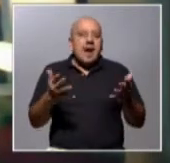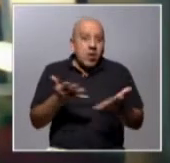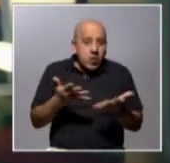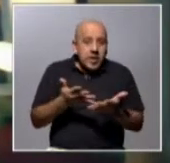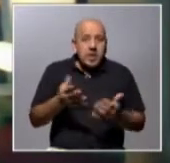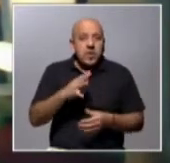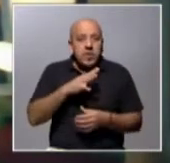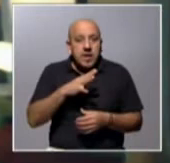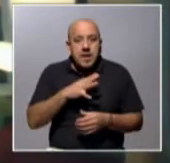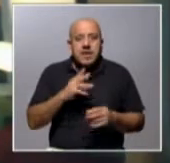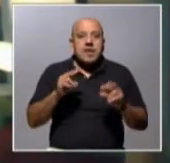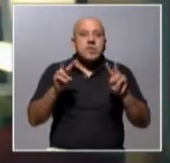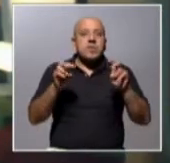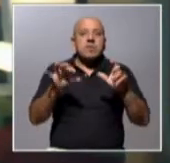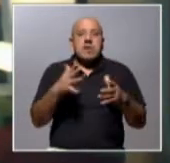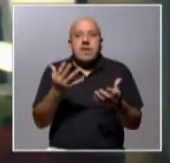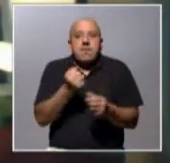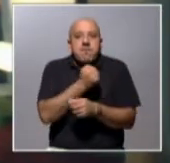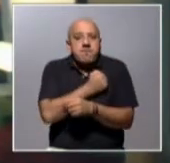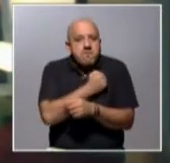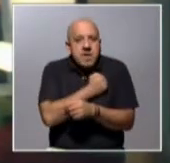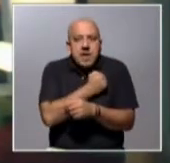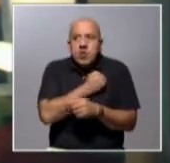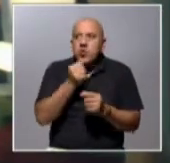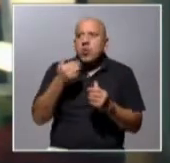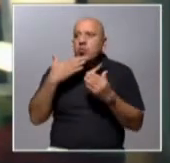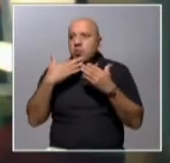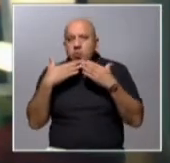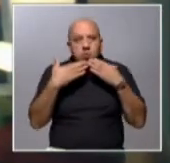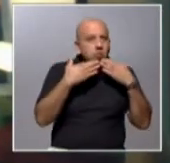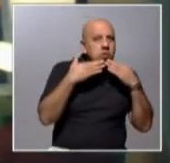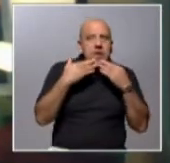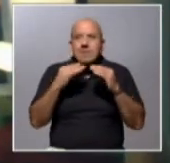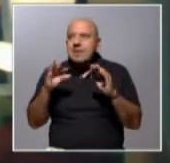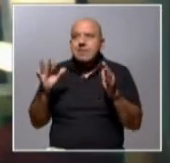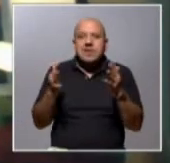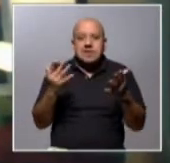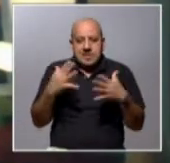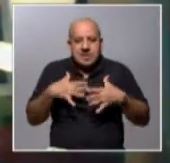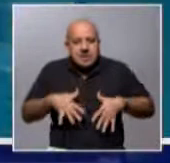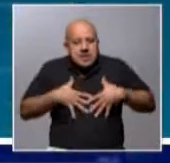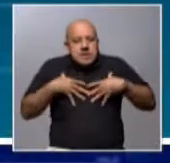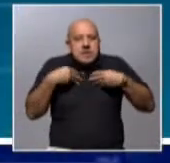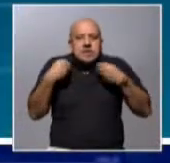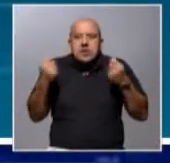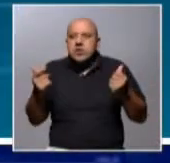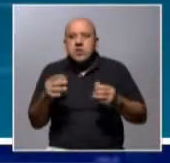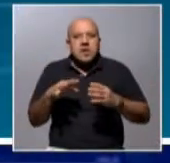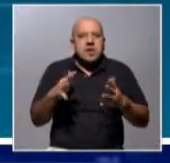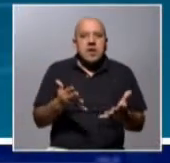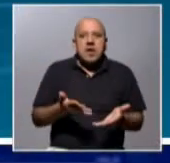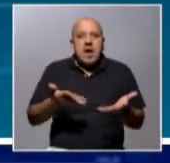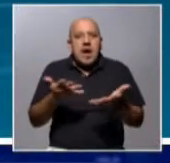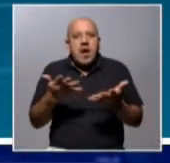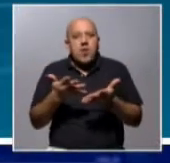día tiene que ver con esta sensación de miedo y de incertidumbre. Y también esta sensación de que, bueno, de que estamos combatiendo un